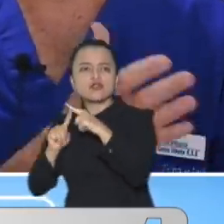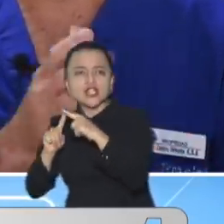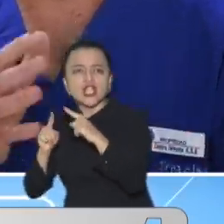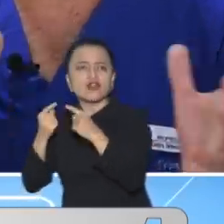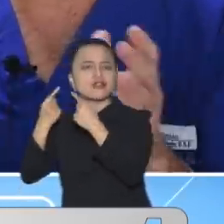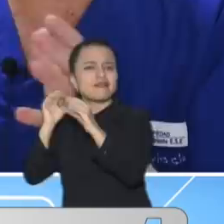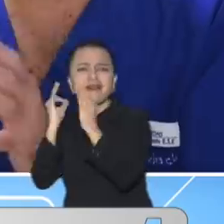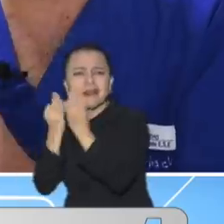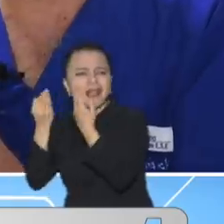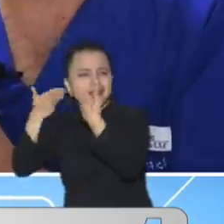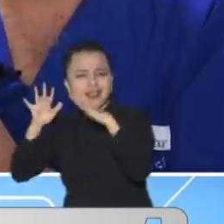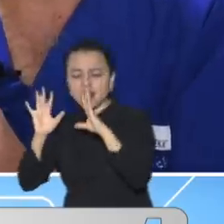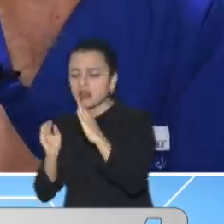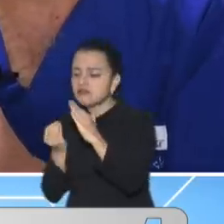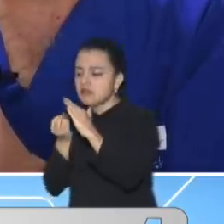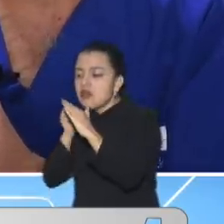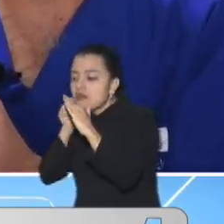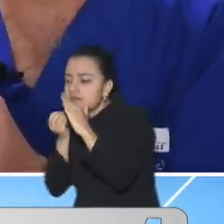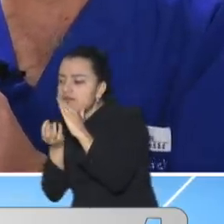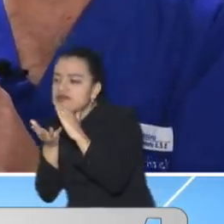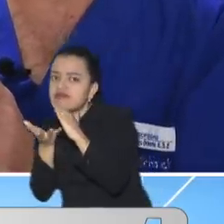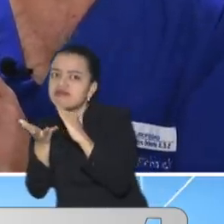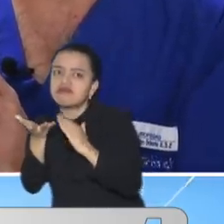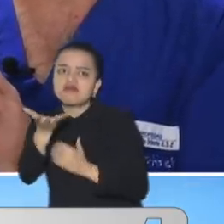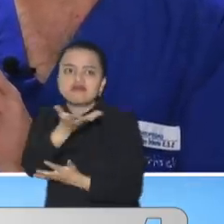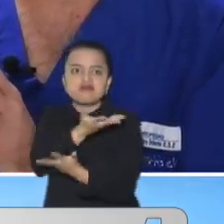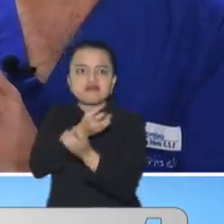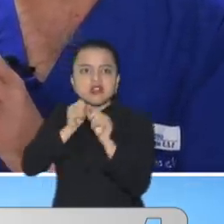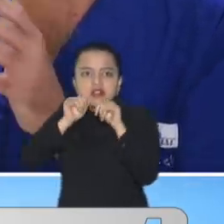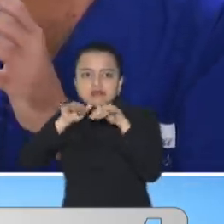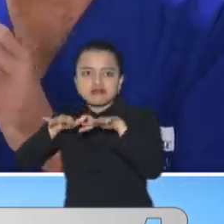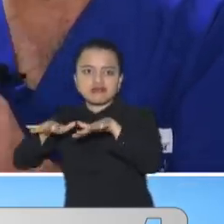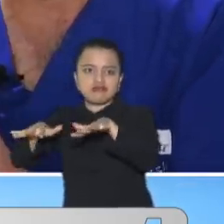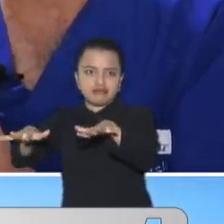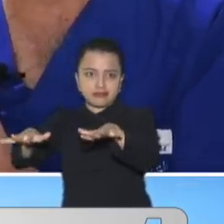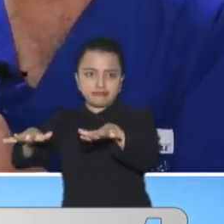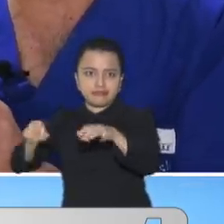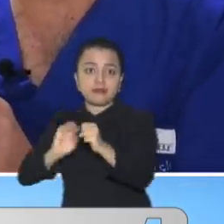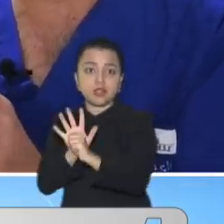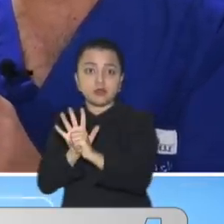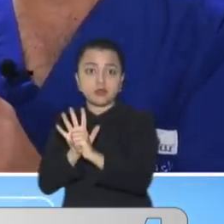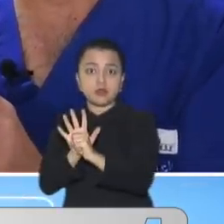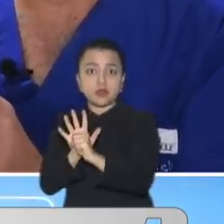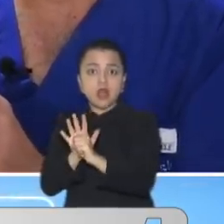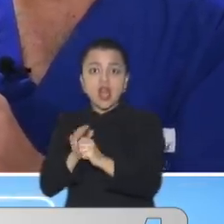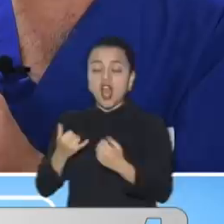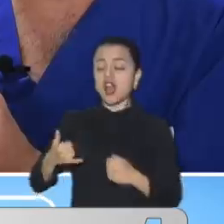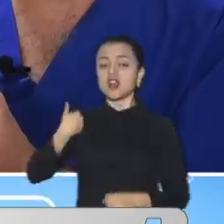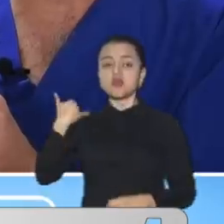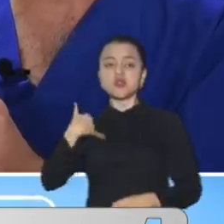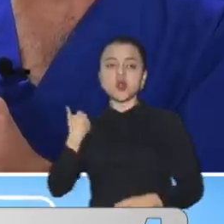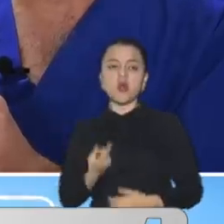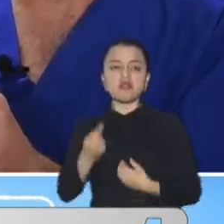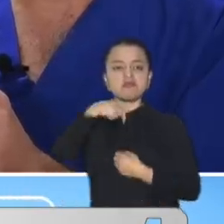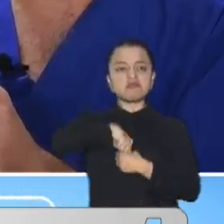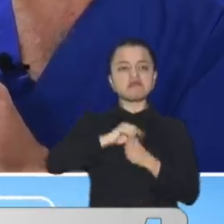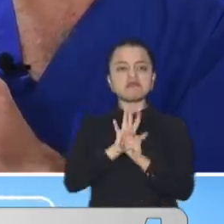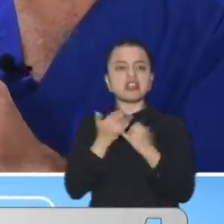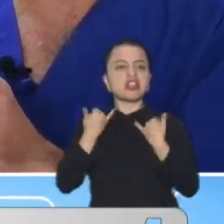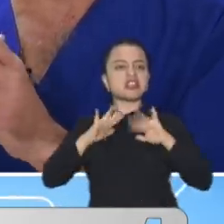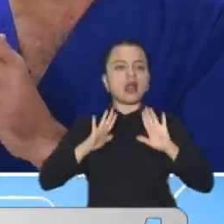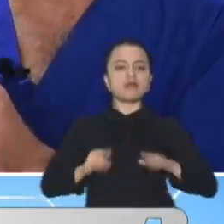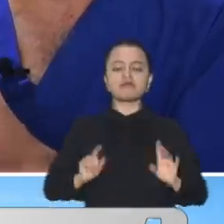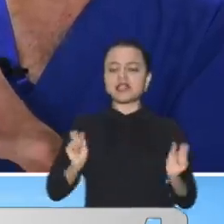intensivo. Pero por otro lado, los jóvenes no son inmunes, y desafortunadamente hemos visto cada vez que